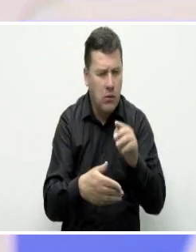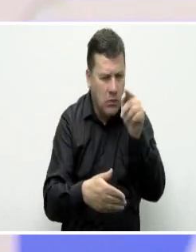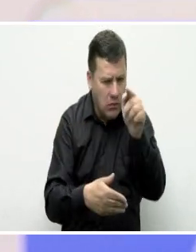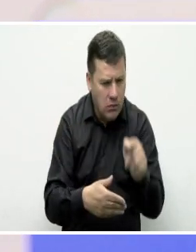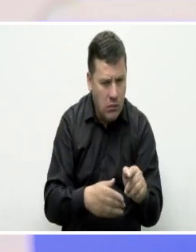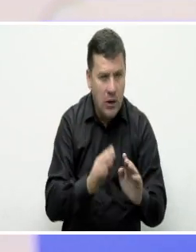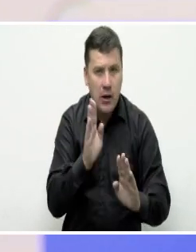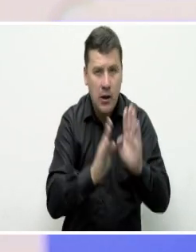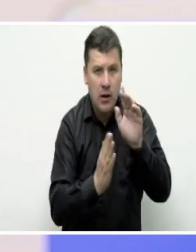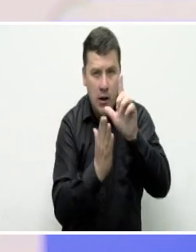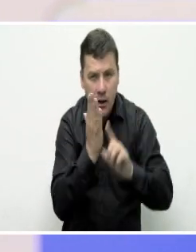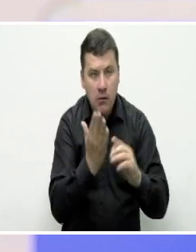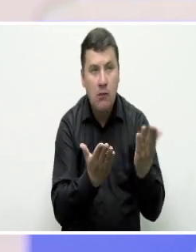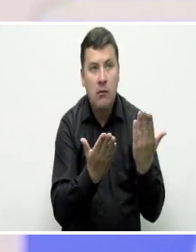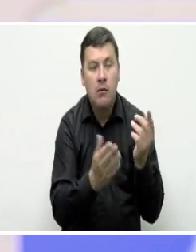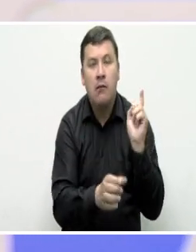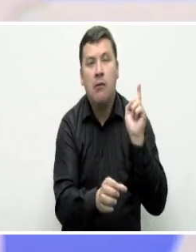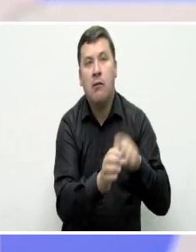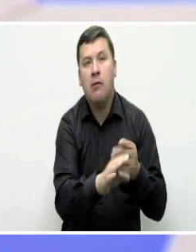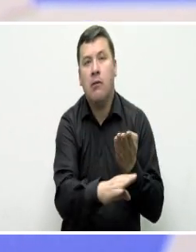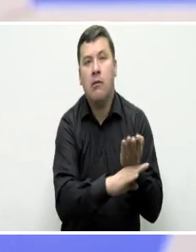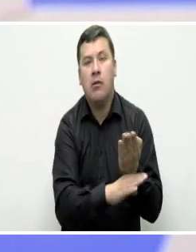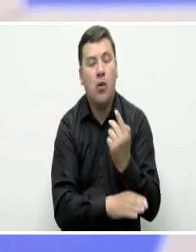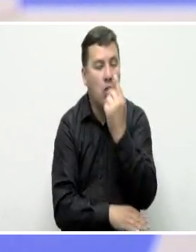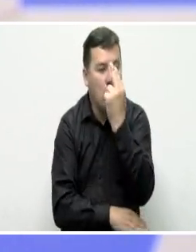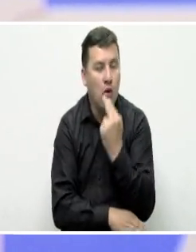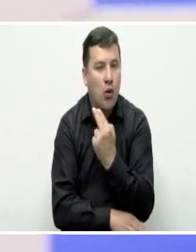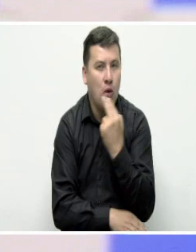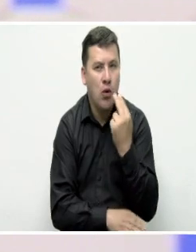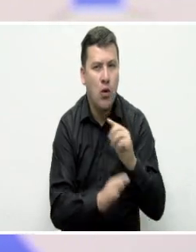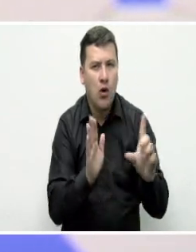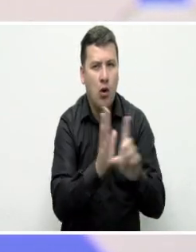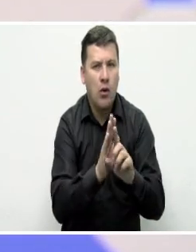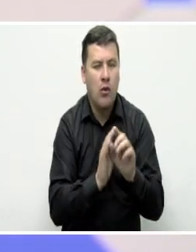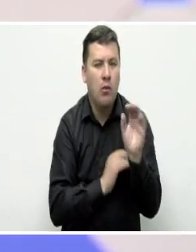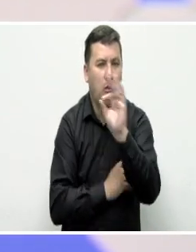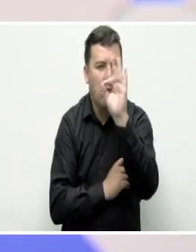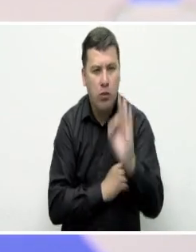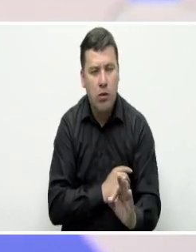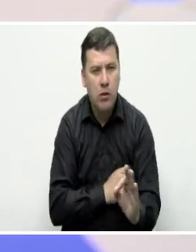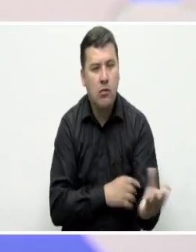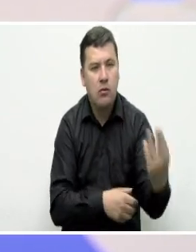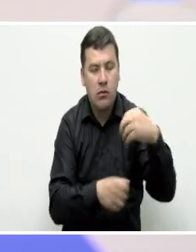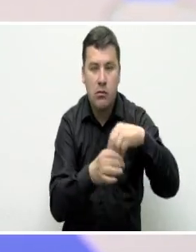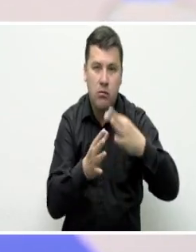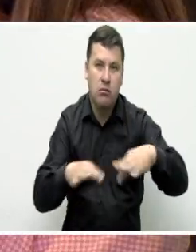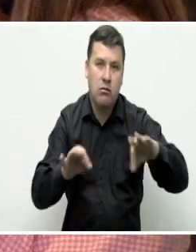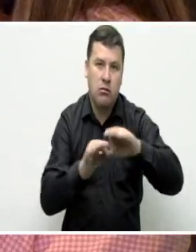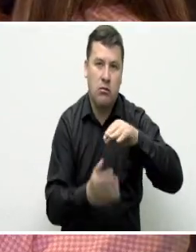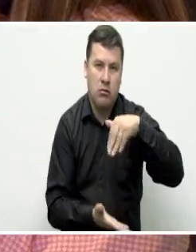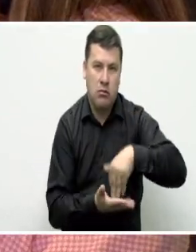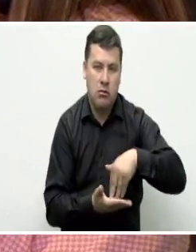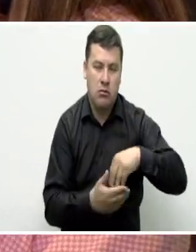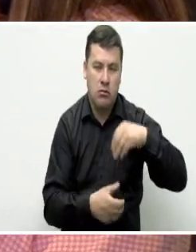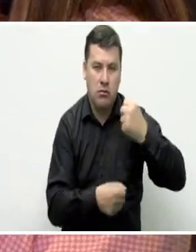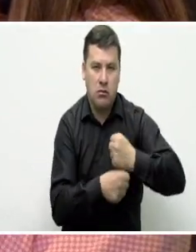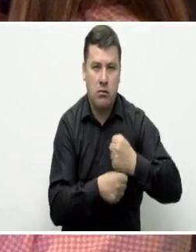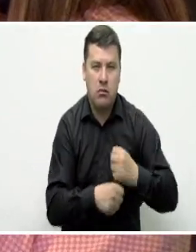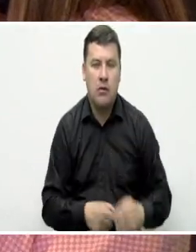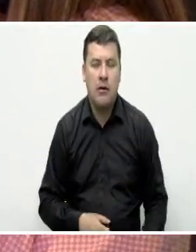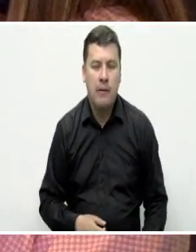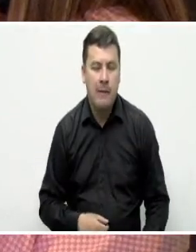candidaturas en las listas si no se cumple con la ley de cuotas. Es un avance bien importante desde el punto de vista operativo.